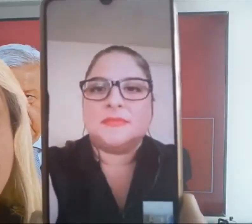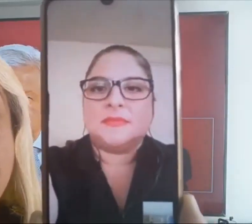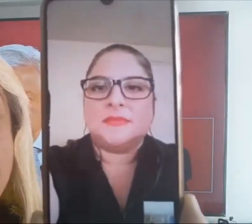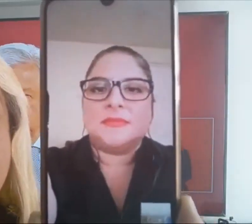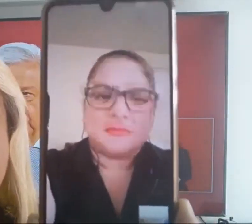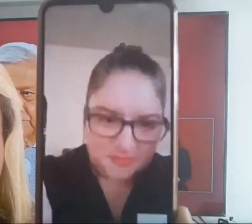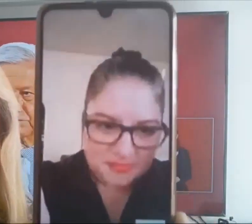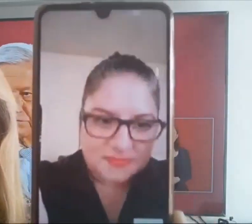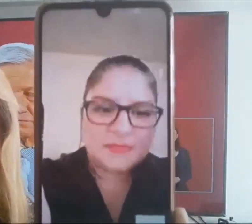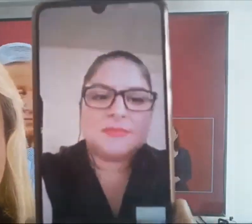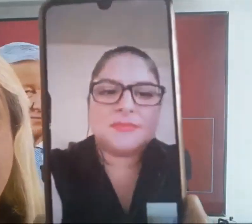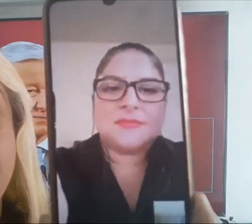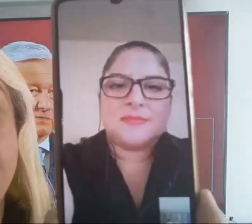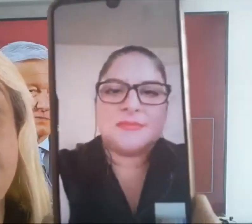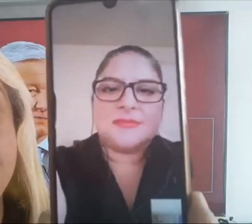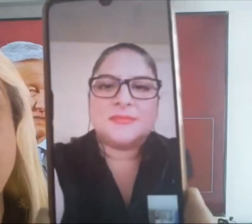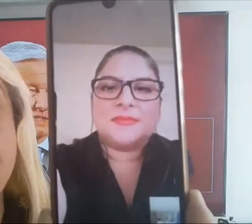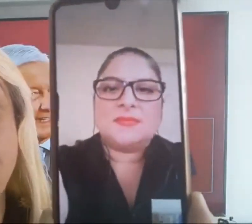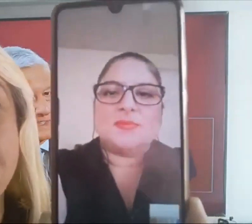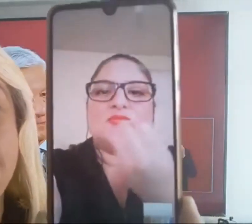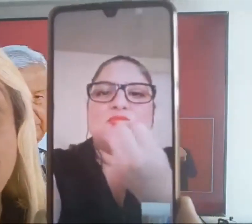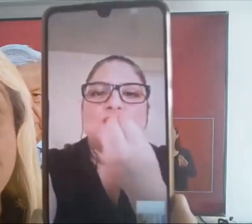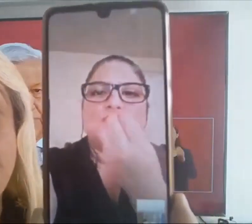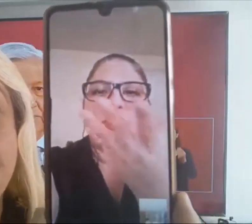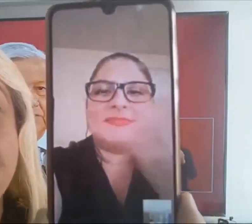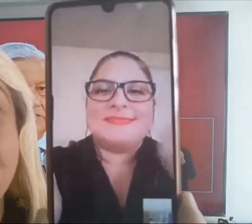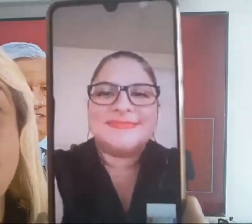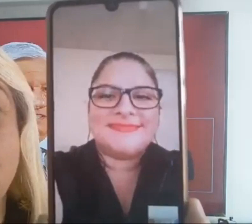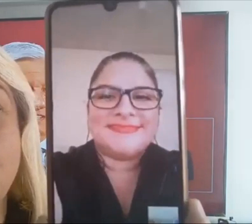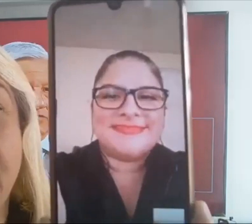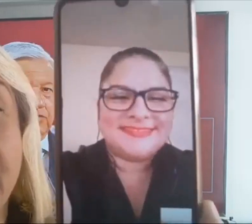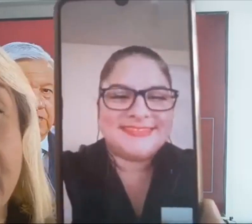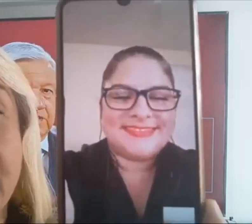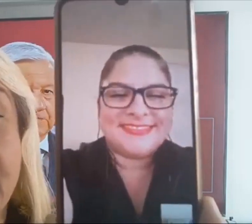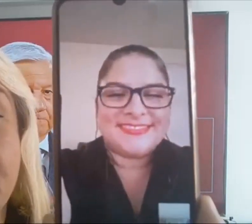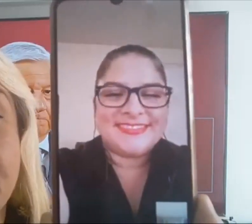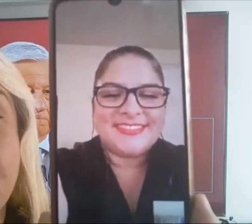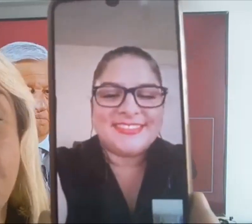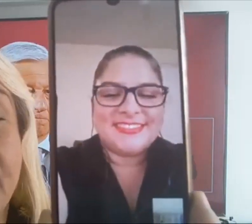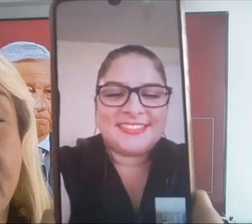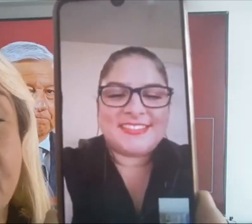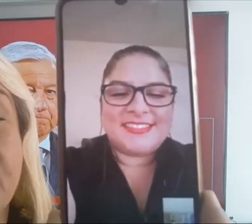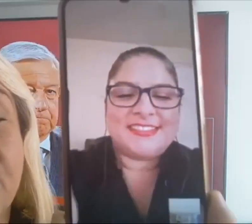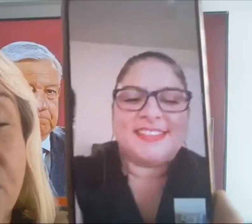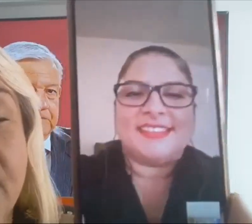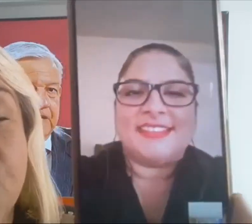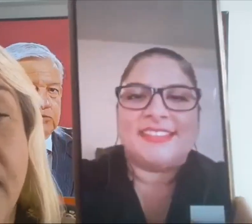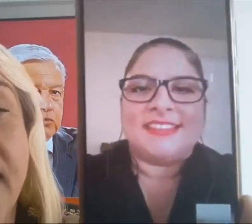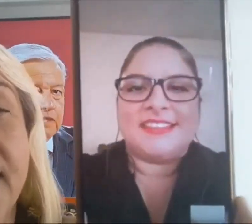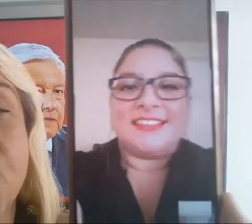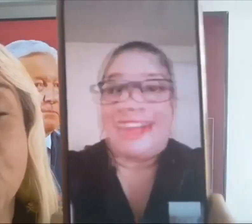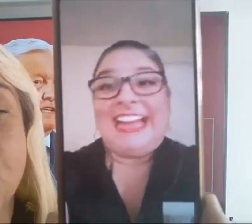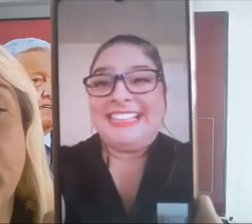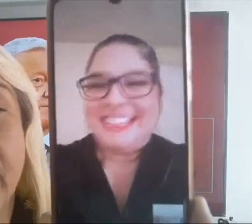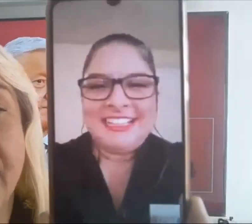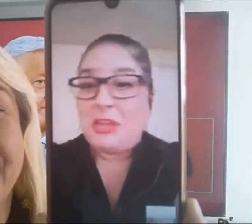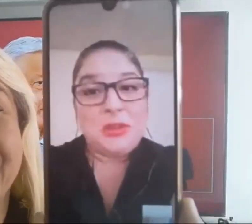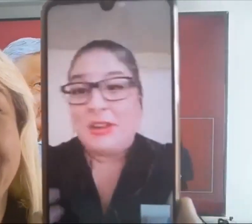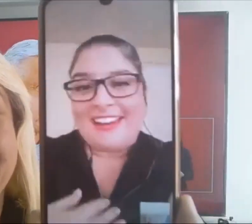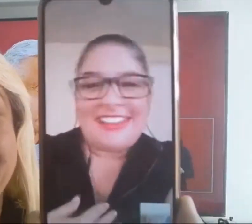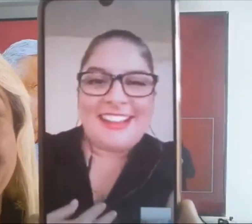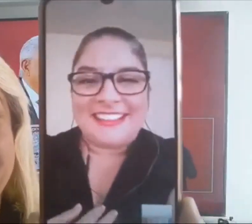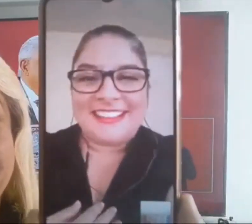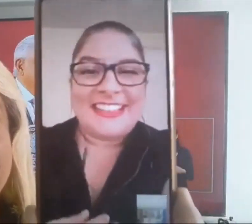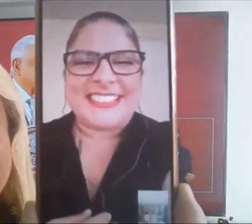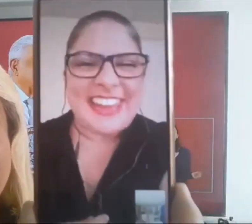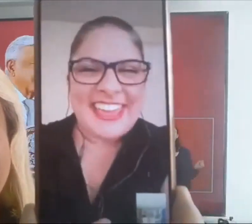México. Mil gracias, Laurita. Por favor, da tus redes y tu canal de televisión, tu canal de YouTube. Ay, ¿para qué? Sí,